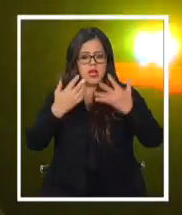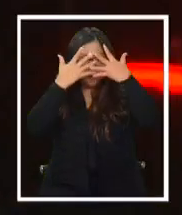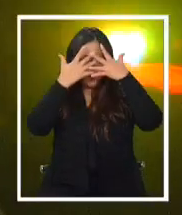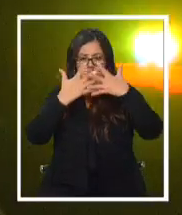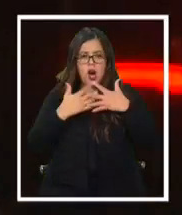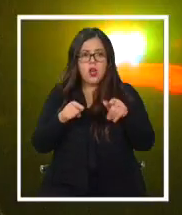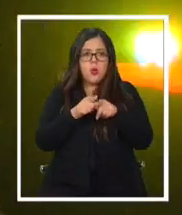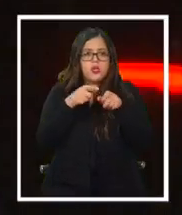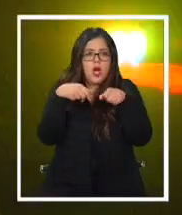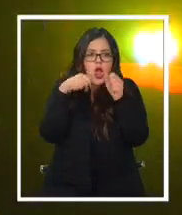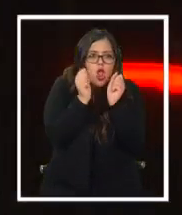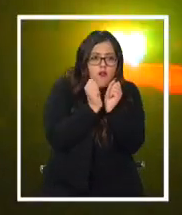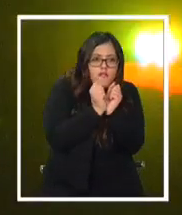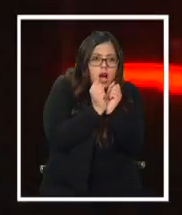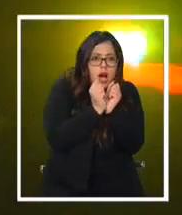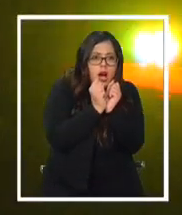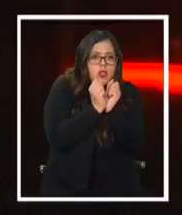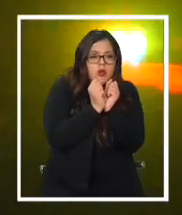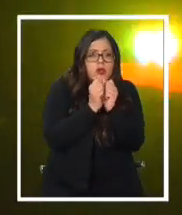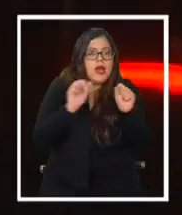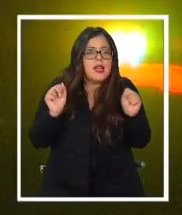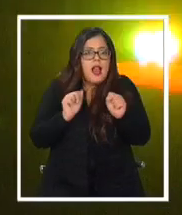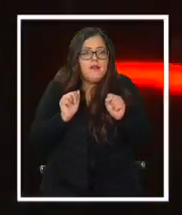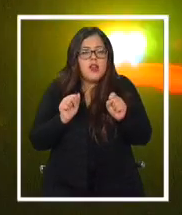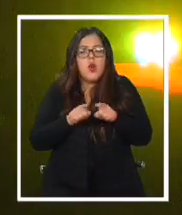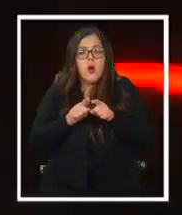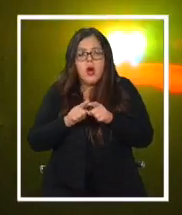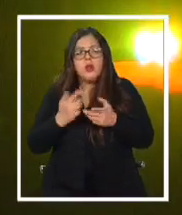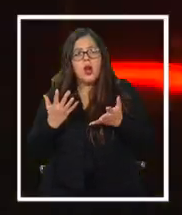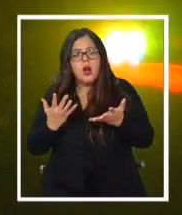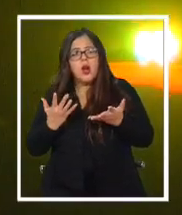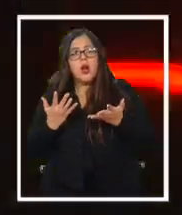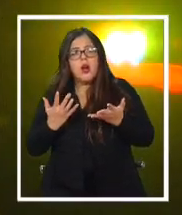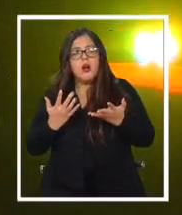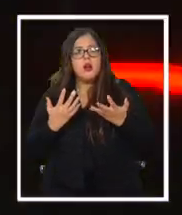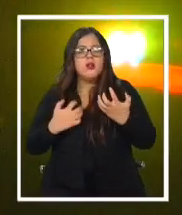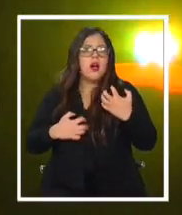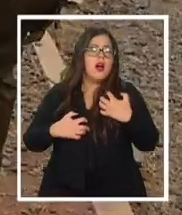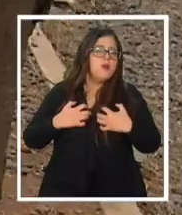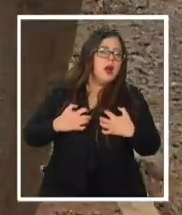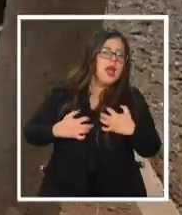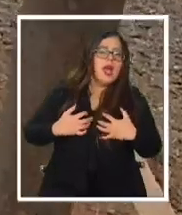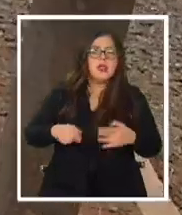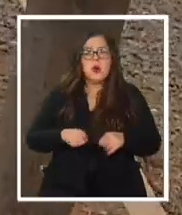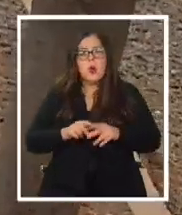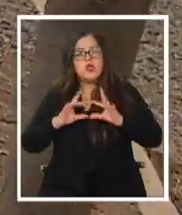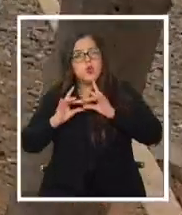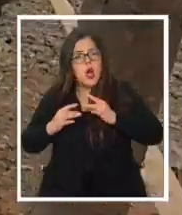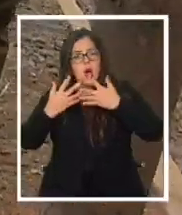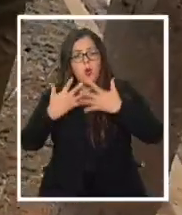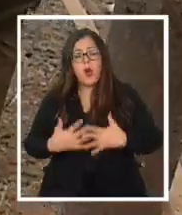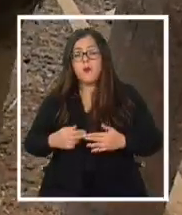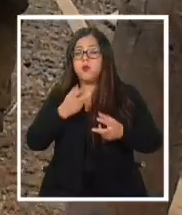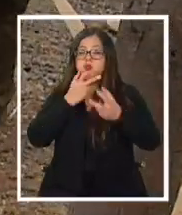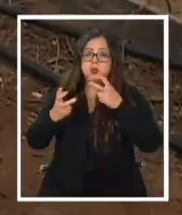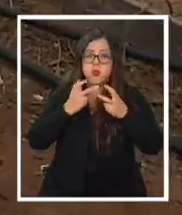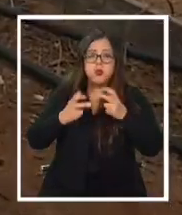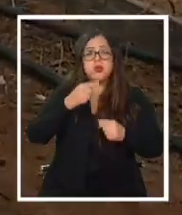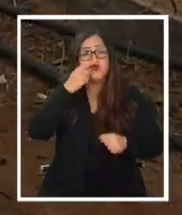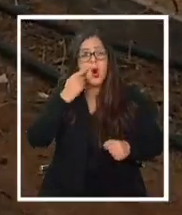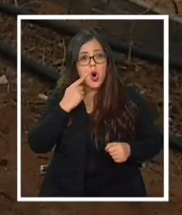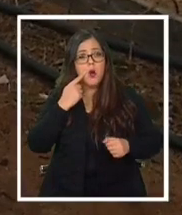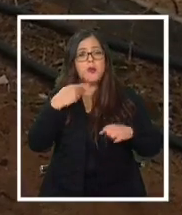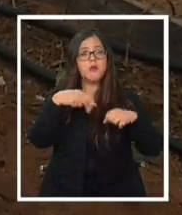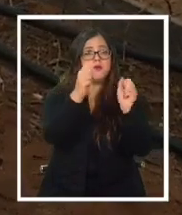y doblado dentro del frío se quejaba que le dolía al cuerpo fueron los gritos desesperados del